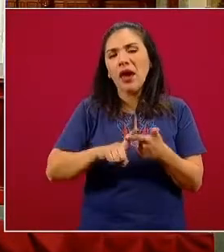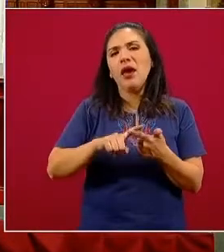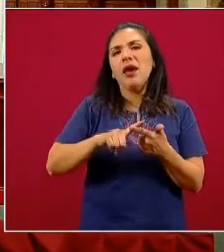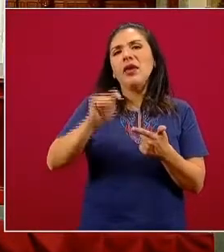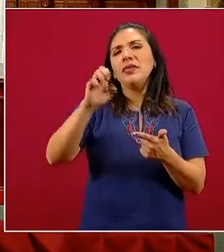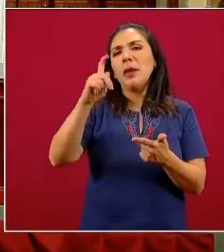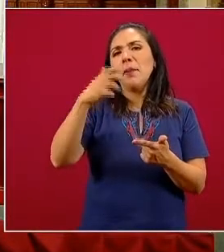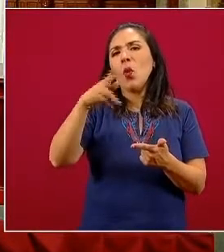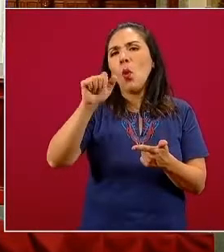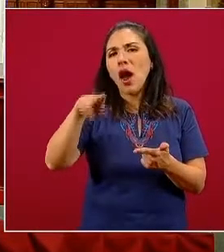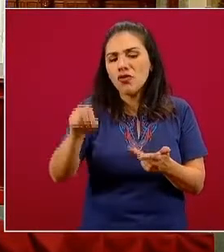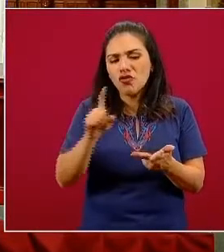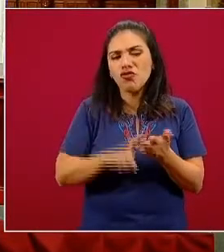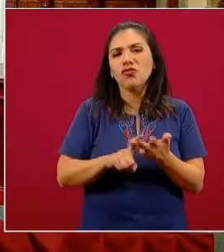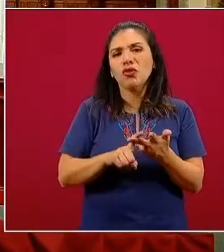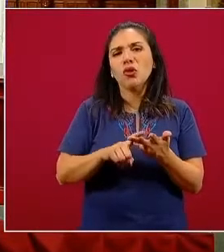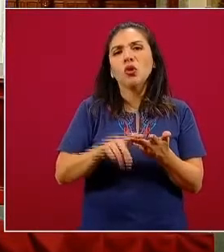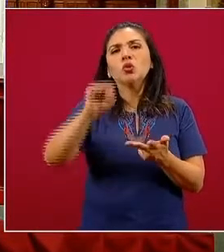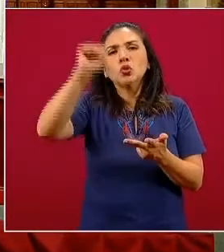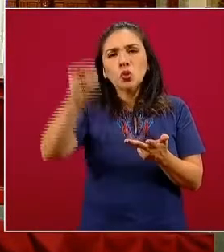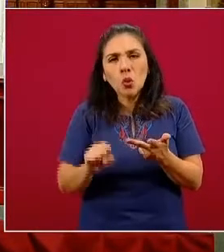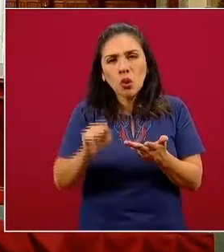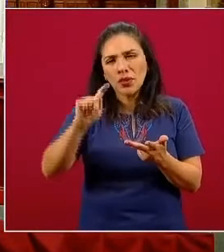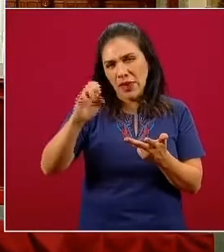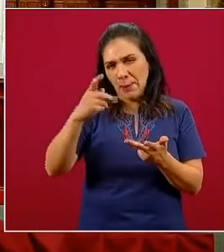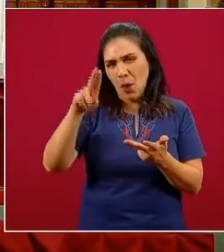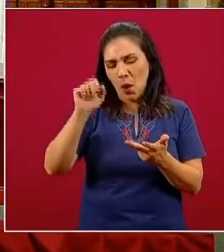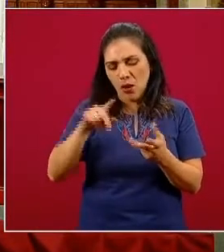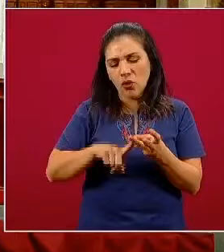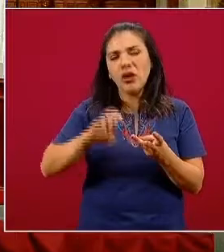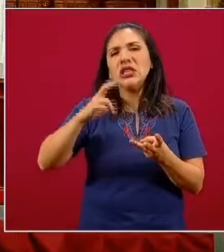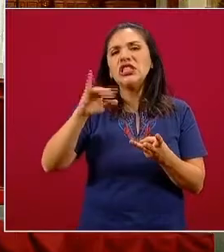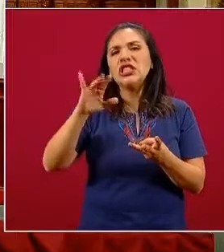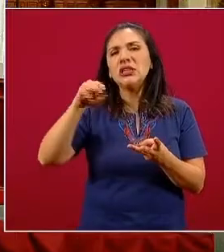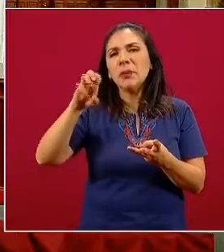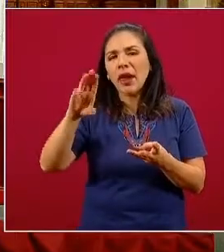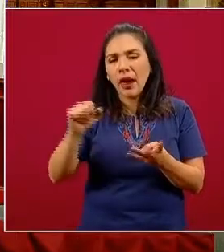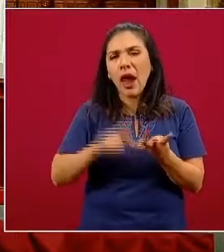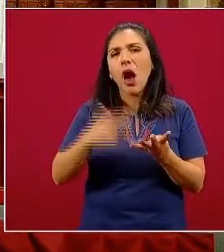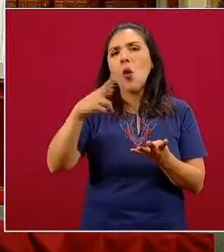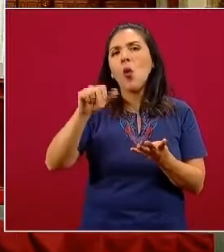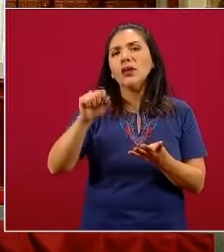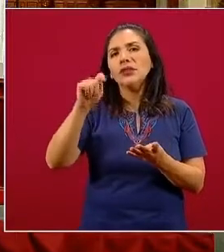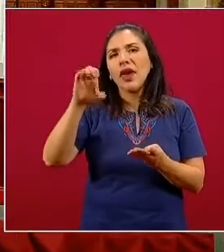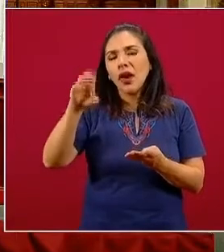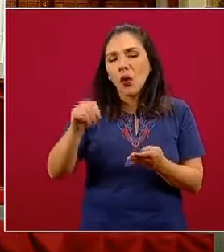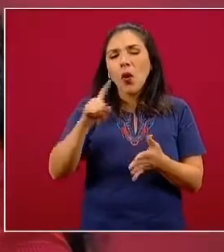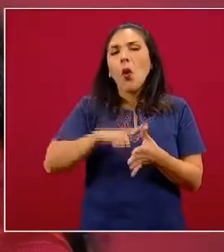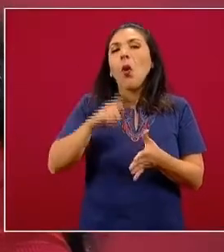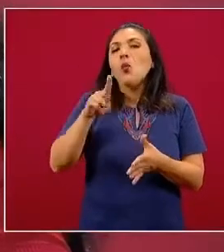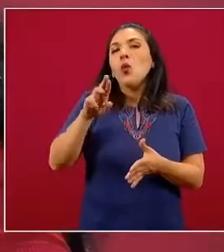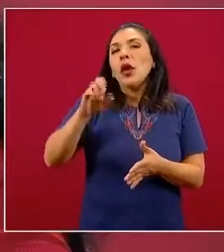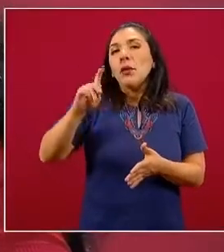Rarámuri, Tepehuán del Sur, Chichimeca, Jonás, Huasteco, Purépecha,